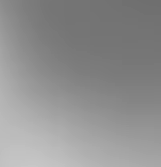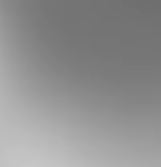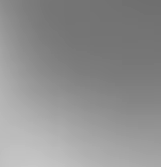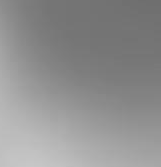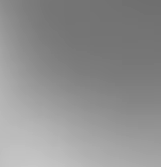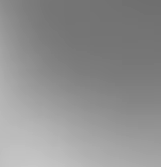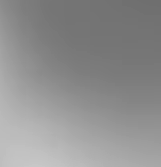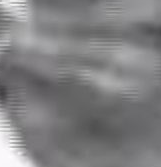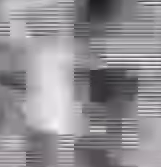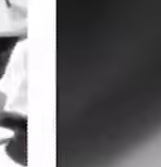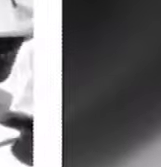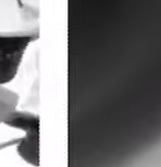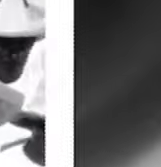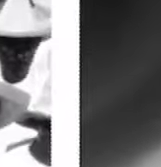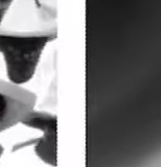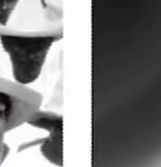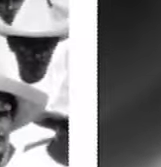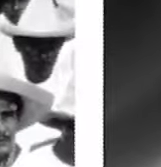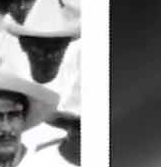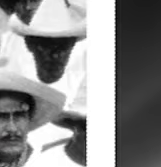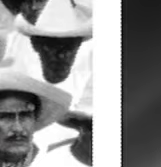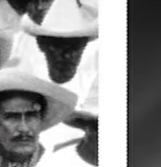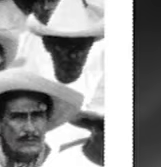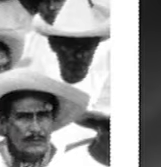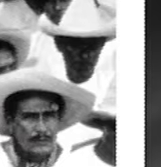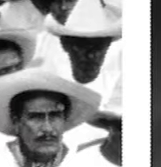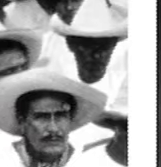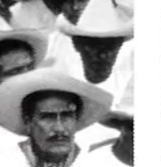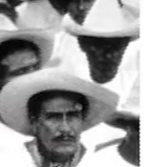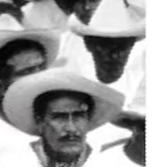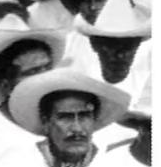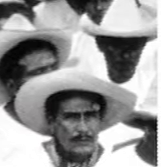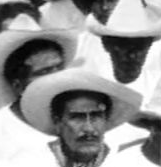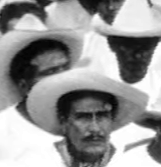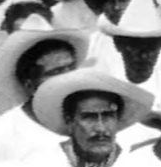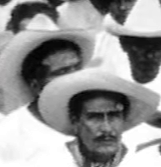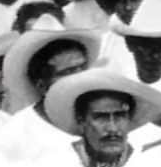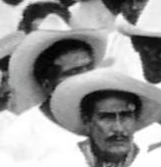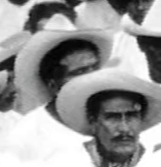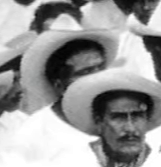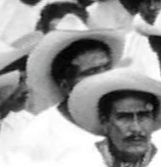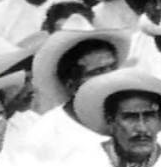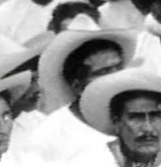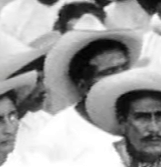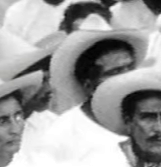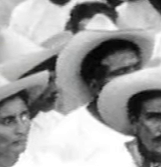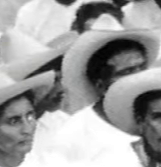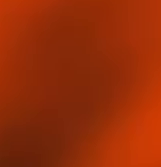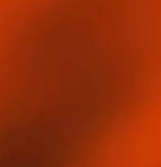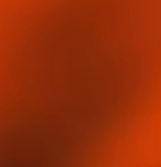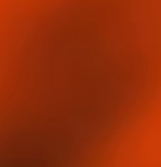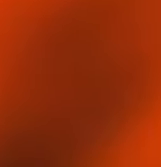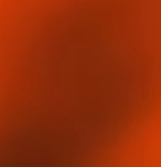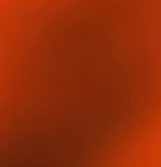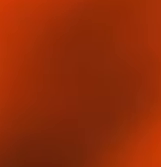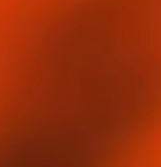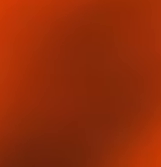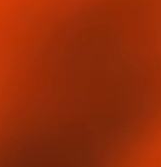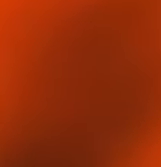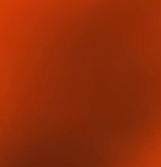de brigada. Se convirtió en presidente del Partido Nacional Revolucionario, el cual lo postuló en diciembre